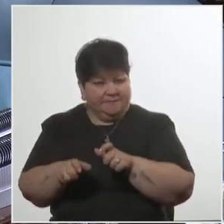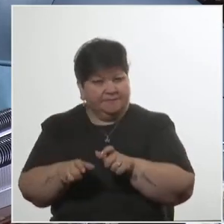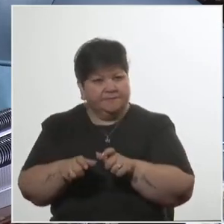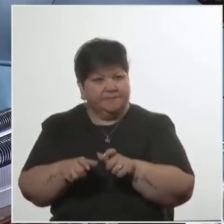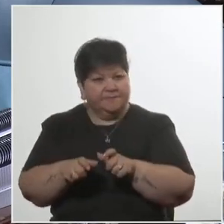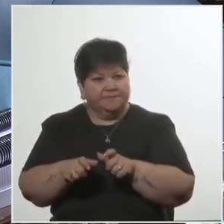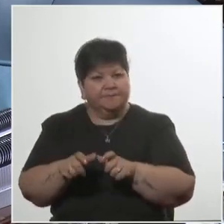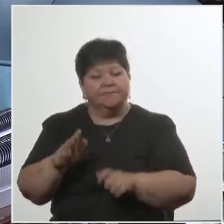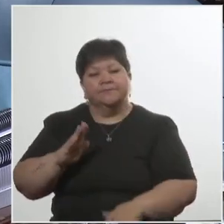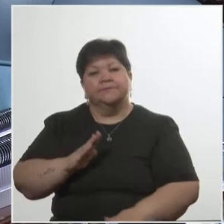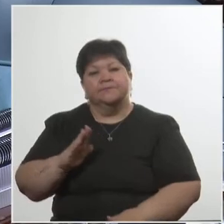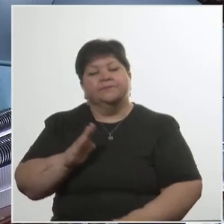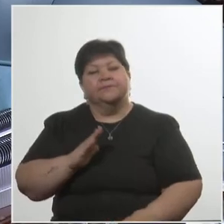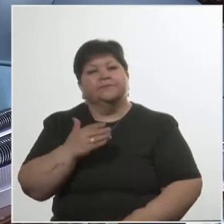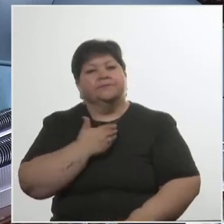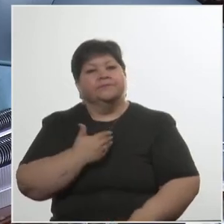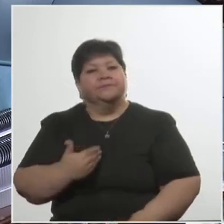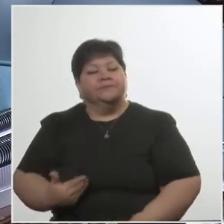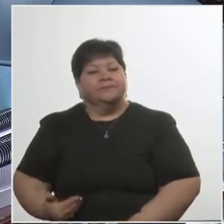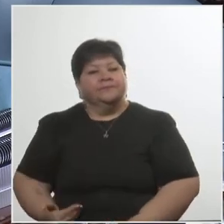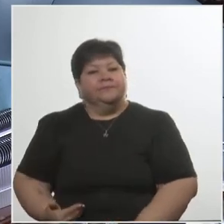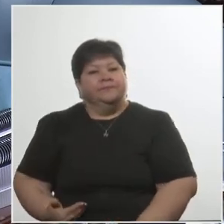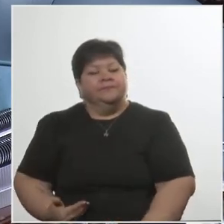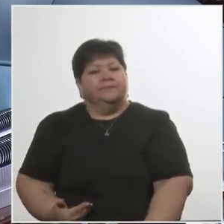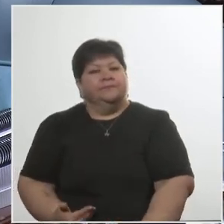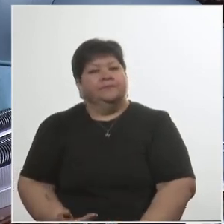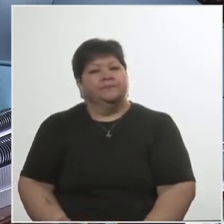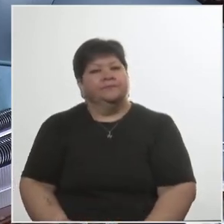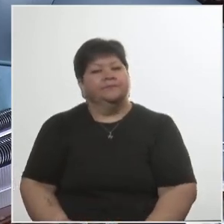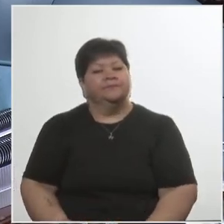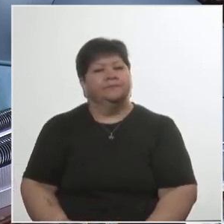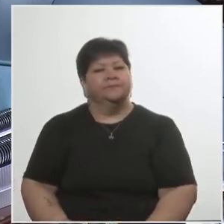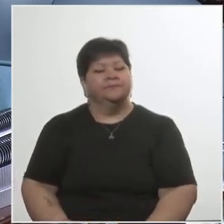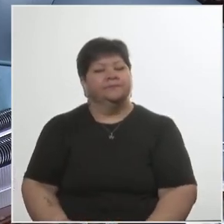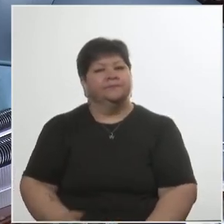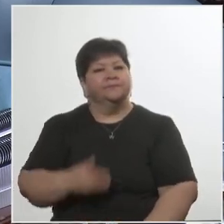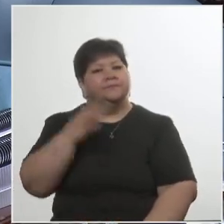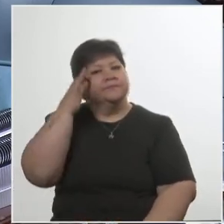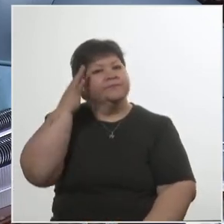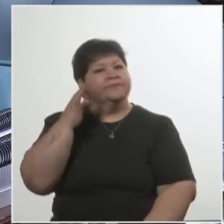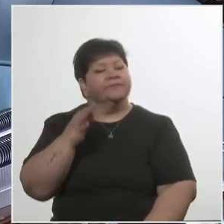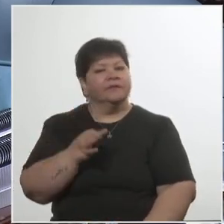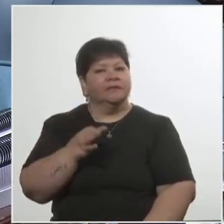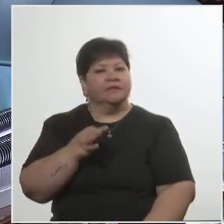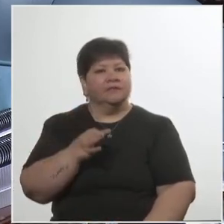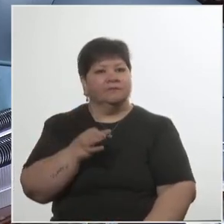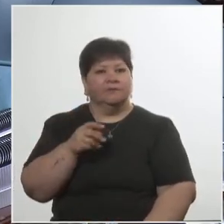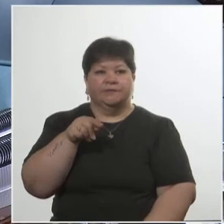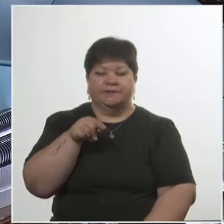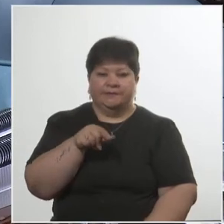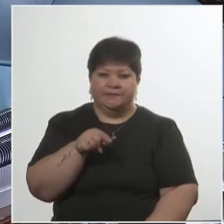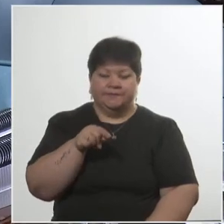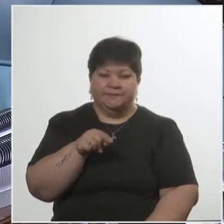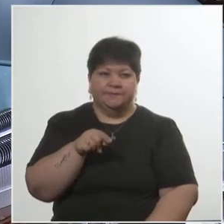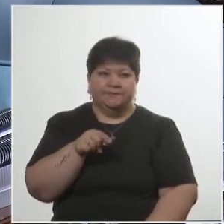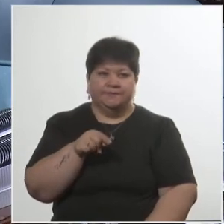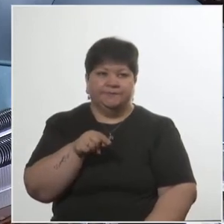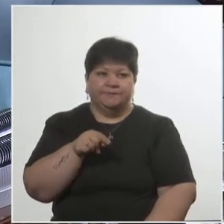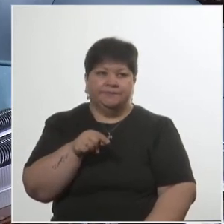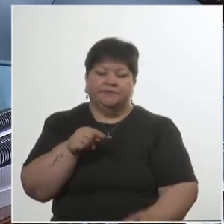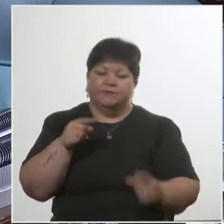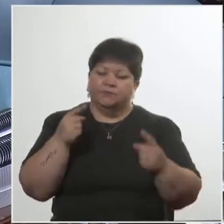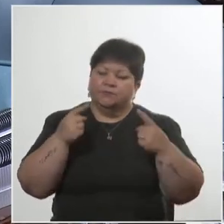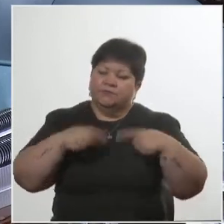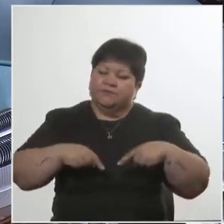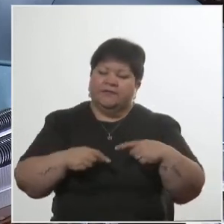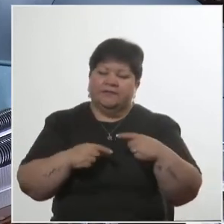señora presidenta creemos que esto Tendría que haber dado para un debate